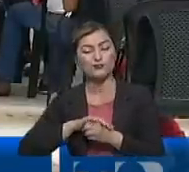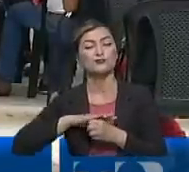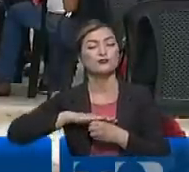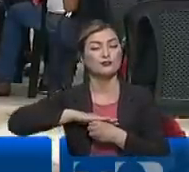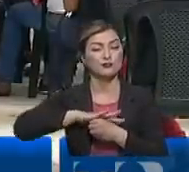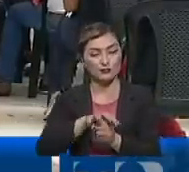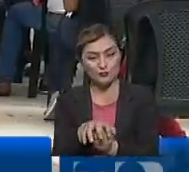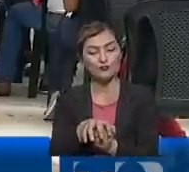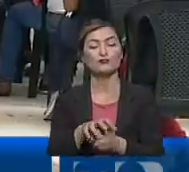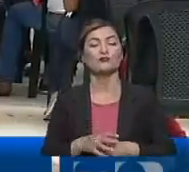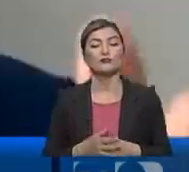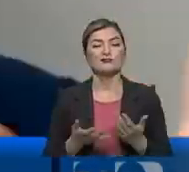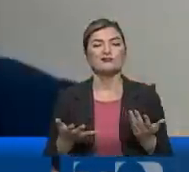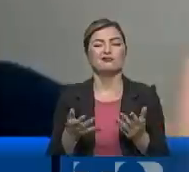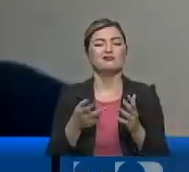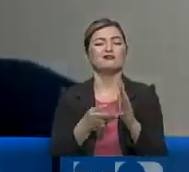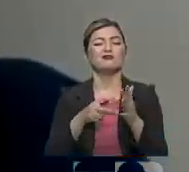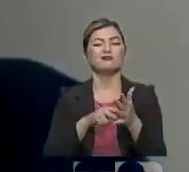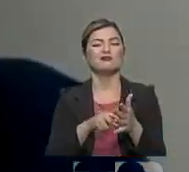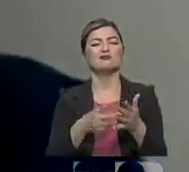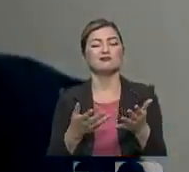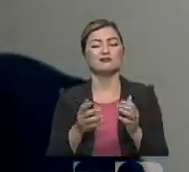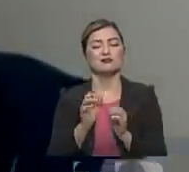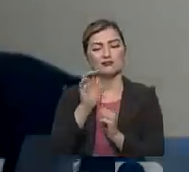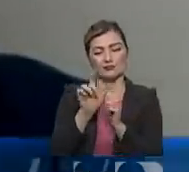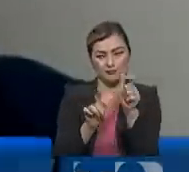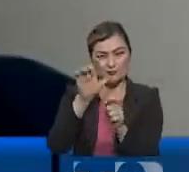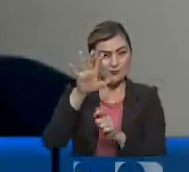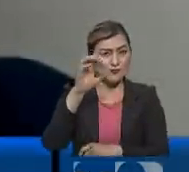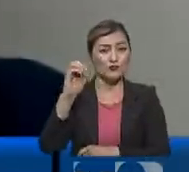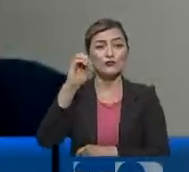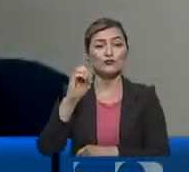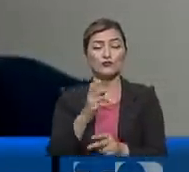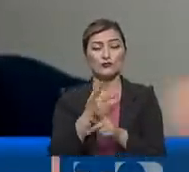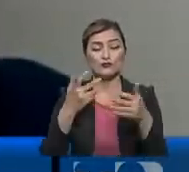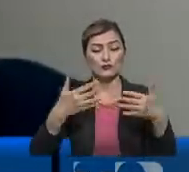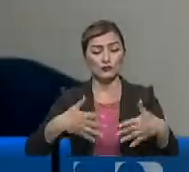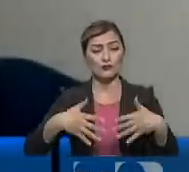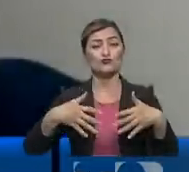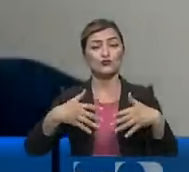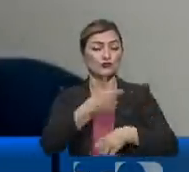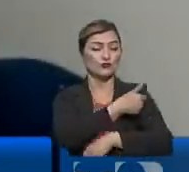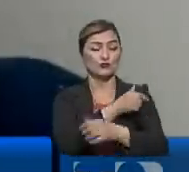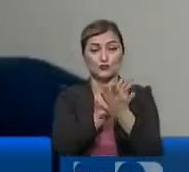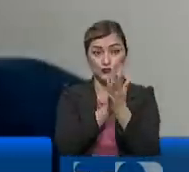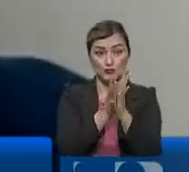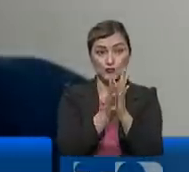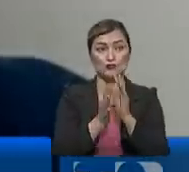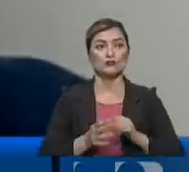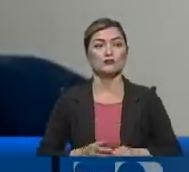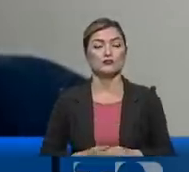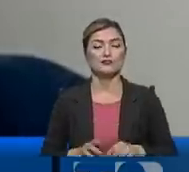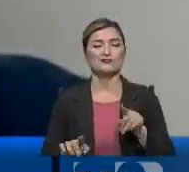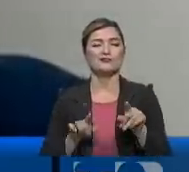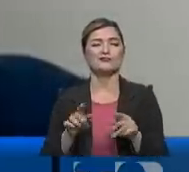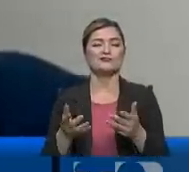la casuística que se ha registrado. El 50% de personas que están en cuidados intensivos sin vacuna y un tanto más de